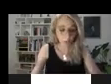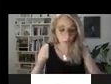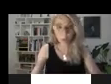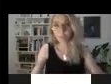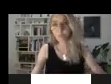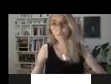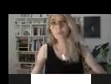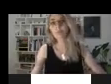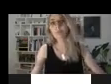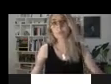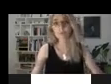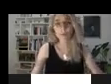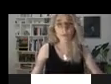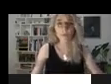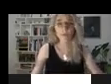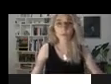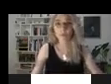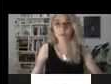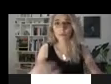de este gráfico, ¿no?